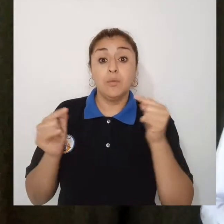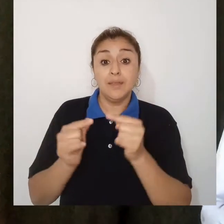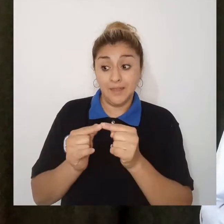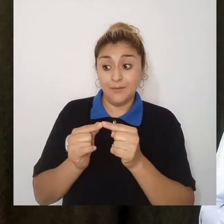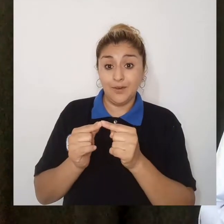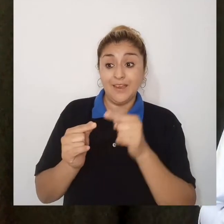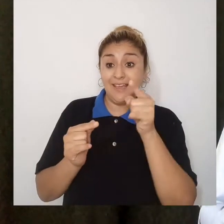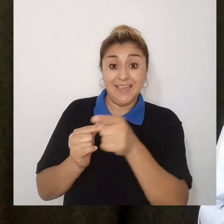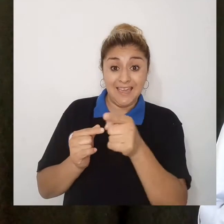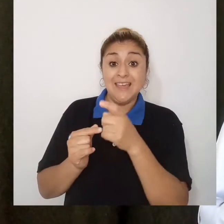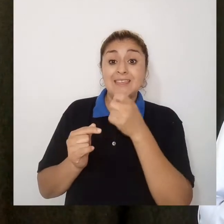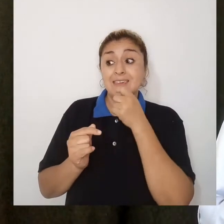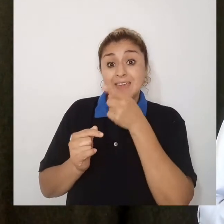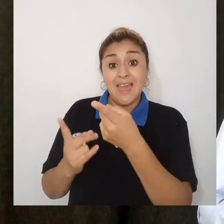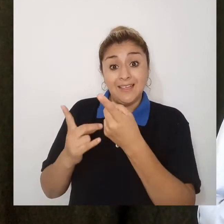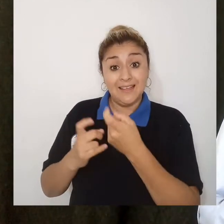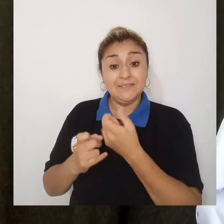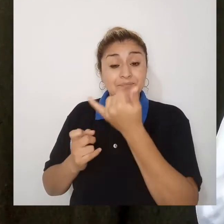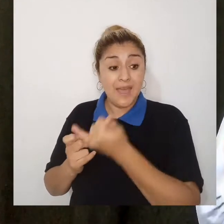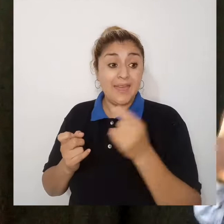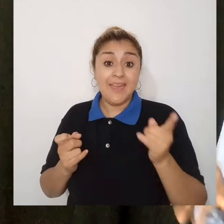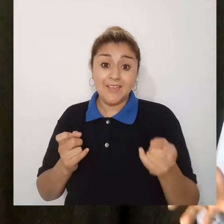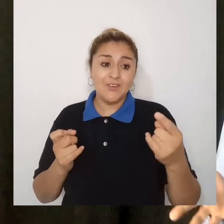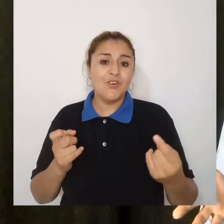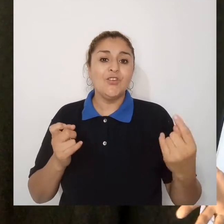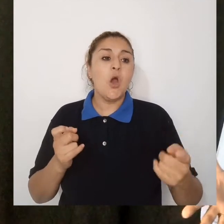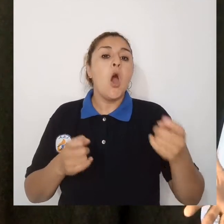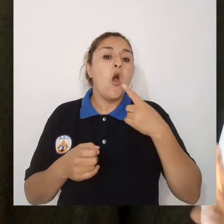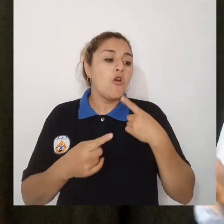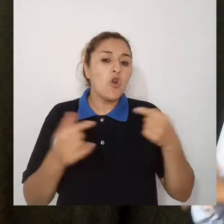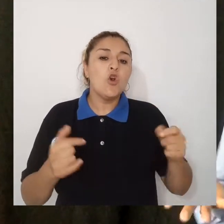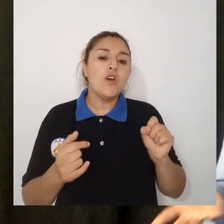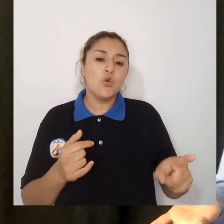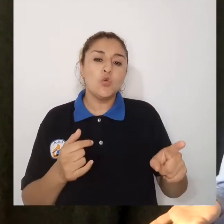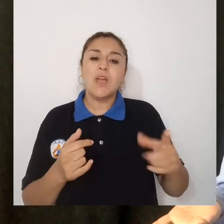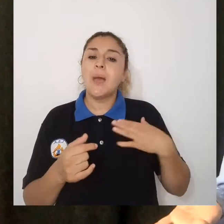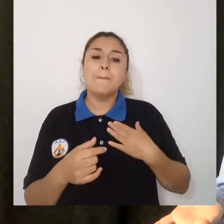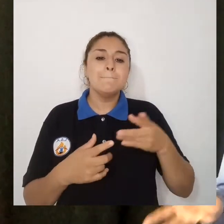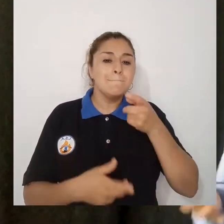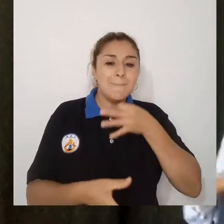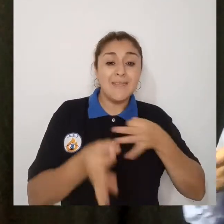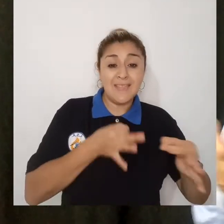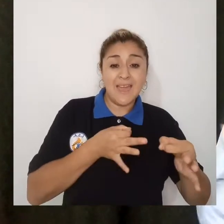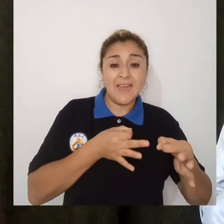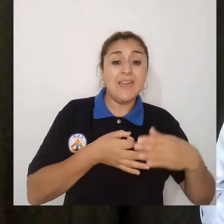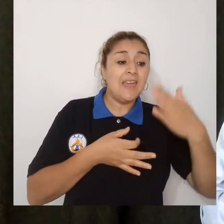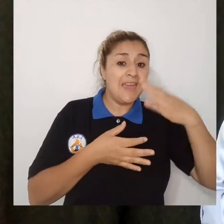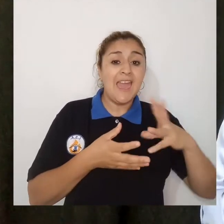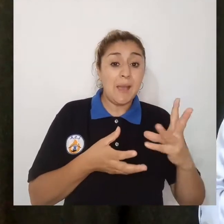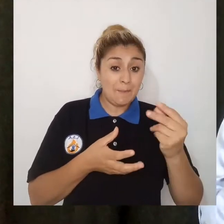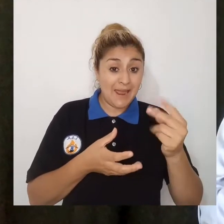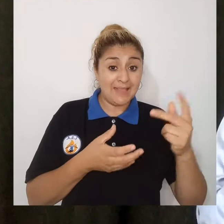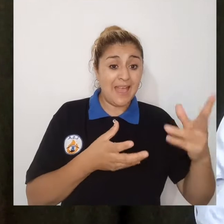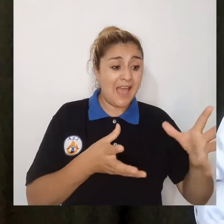del otro si necesitaban vender también muy probablemente significa que no poseían